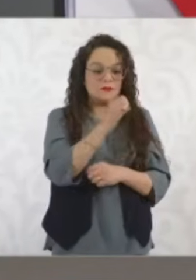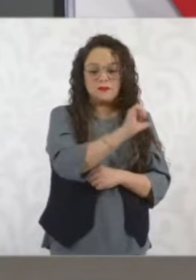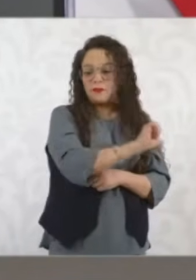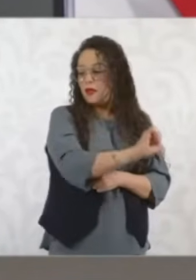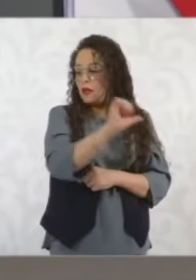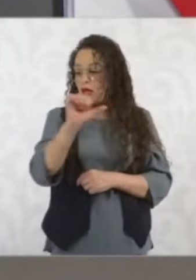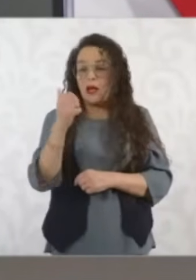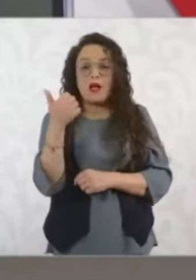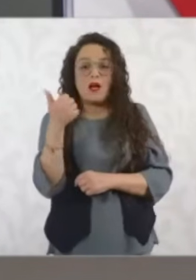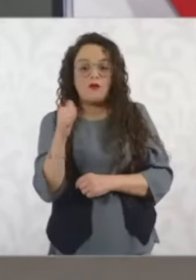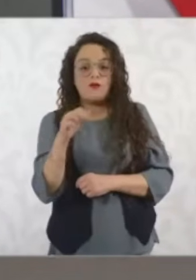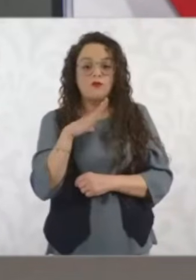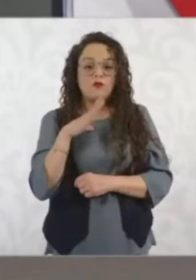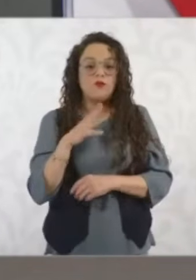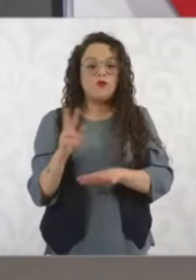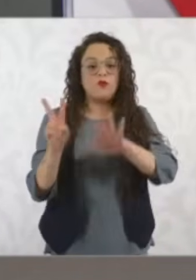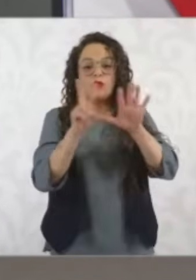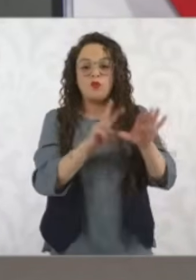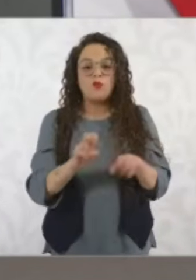agosto